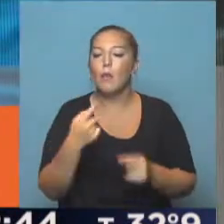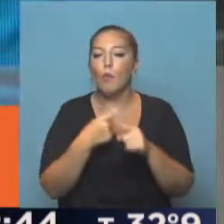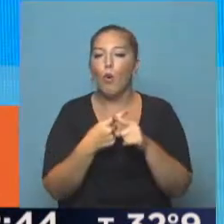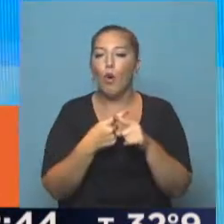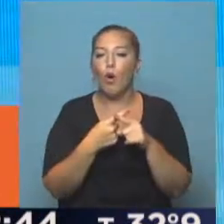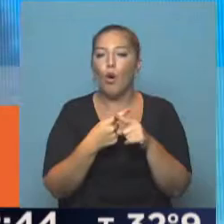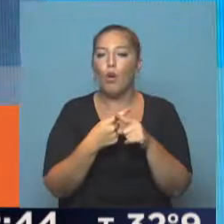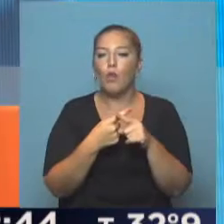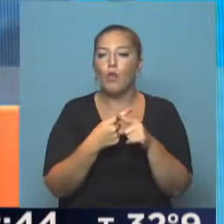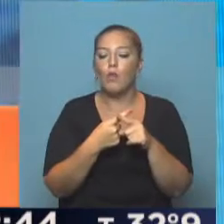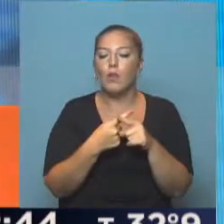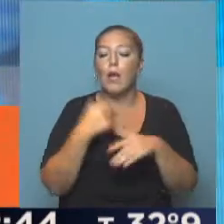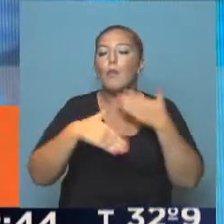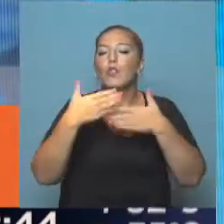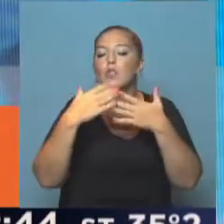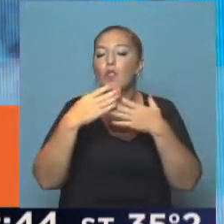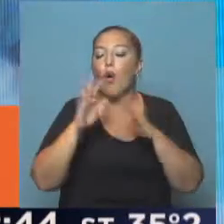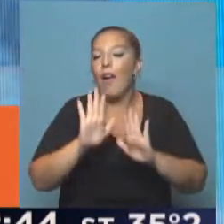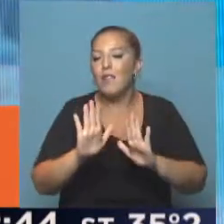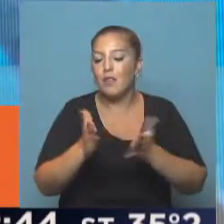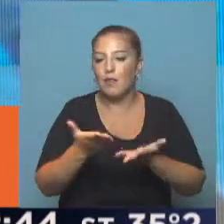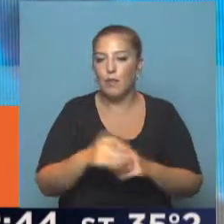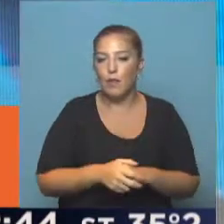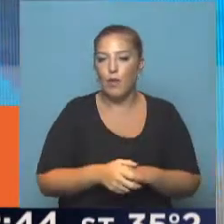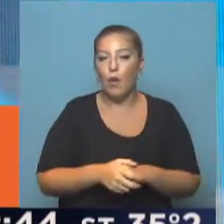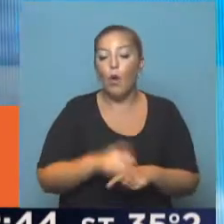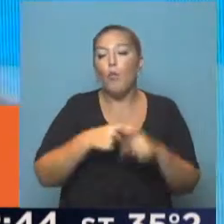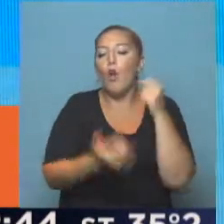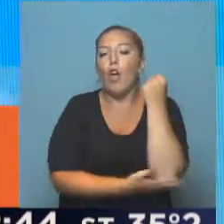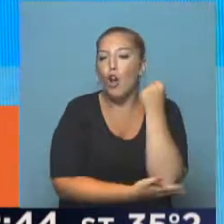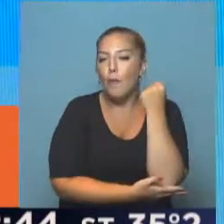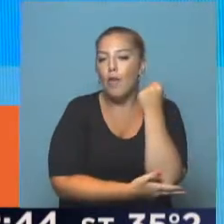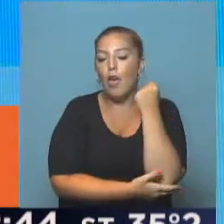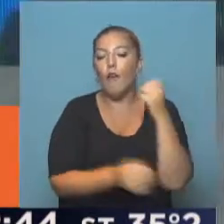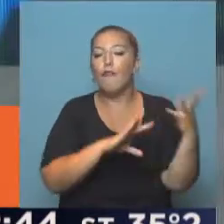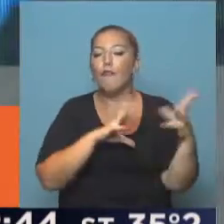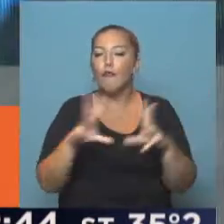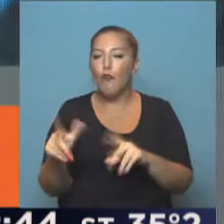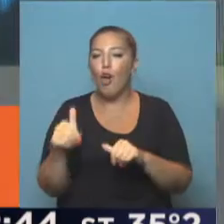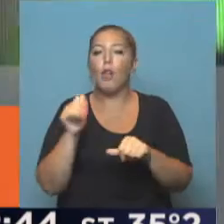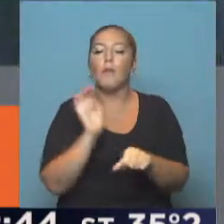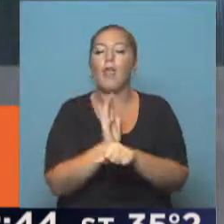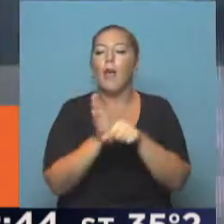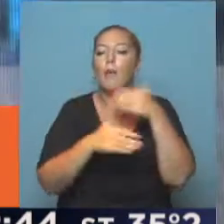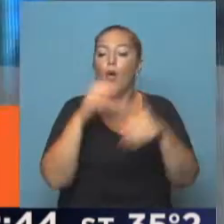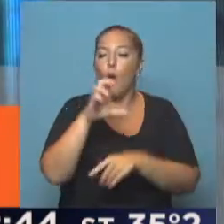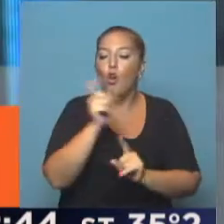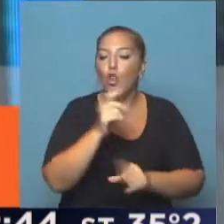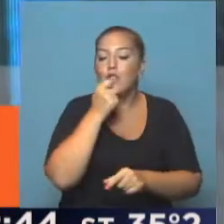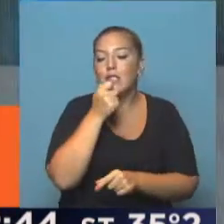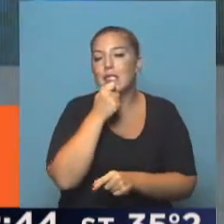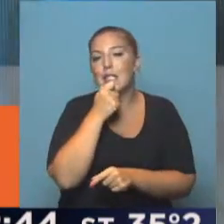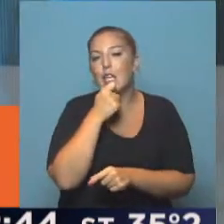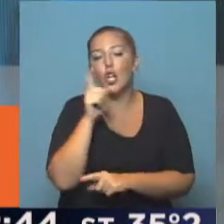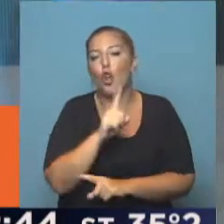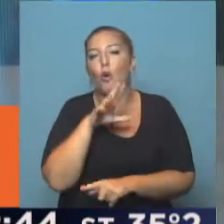¿O que esto ocurrió así, que el proceso se fue desarrollando de esta manera? ¿Por una simple cuestión económica? O sea, no había manera de hacer prosperar Ecuador si no era extrayendo petróleo,